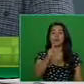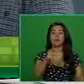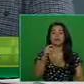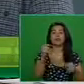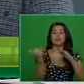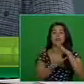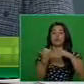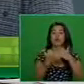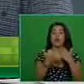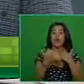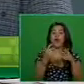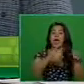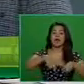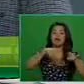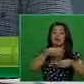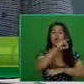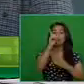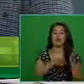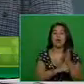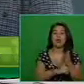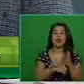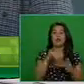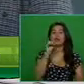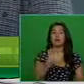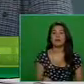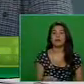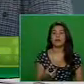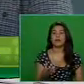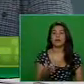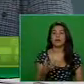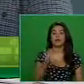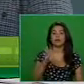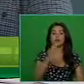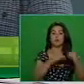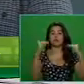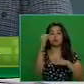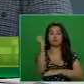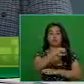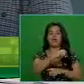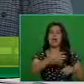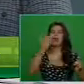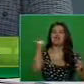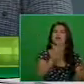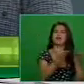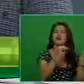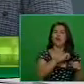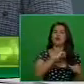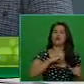que supera con creces todo lo que pudo haber sido el Servicio Autónomo de Sanidad